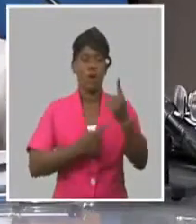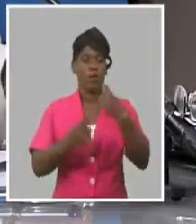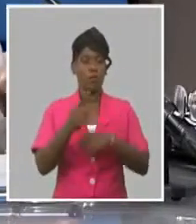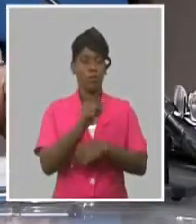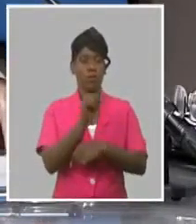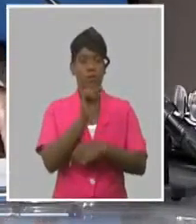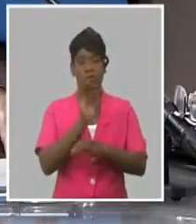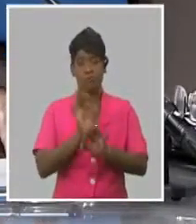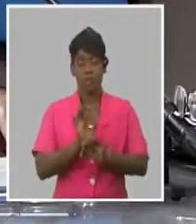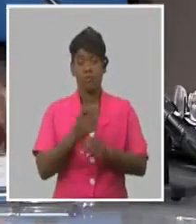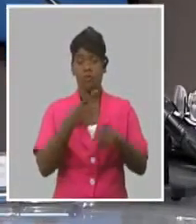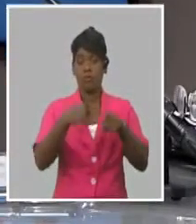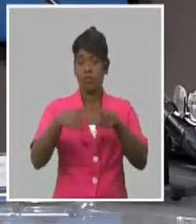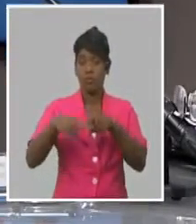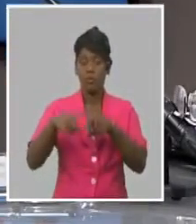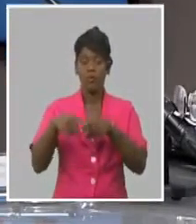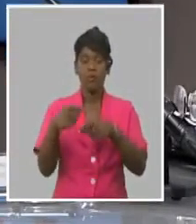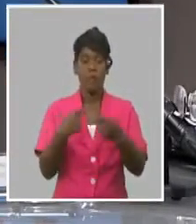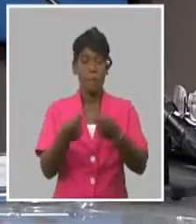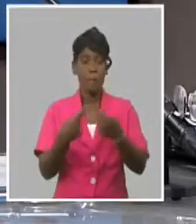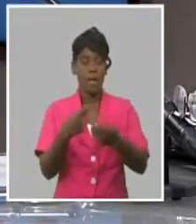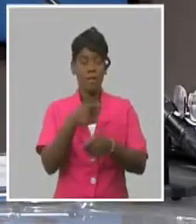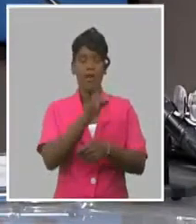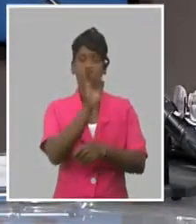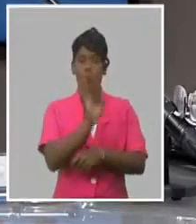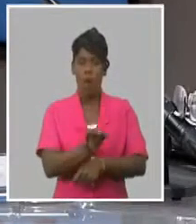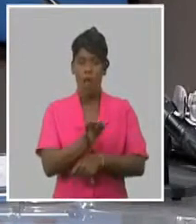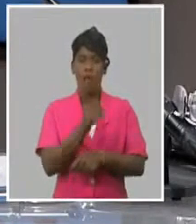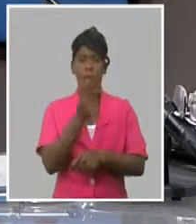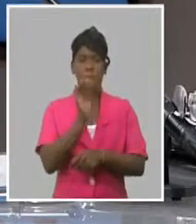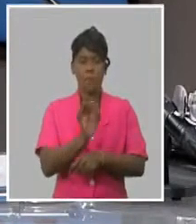Los vamos a mantener centralizados.